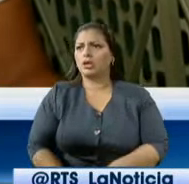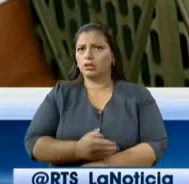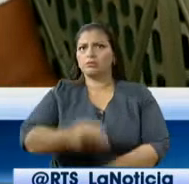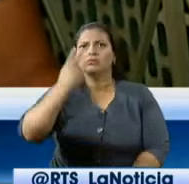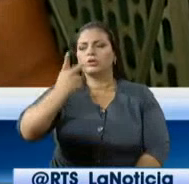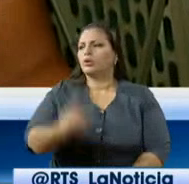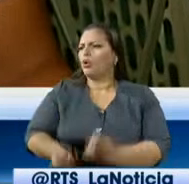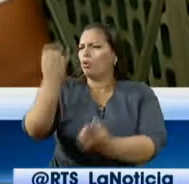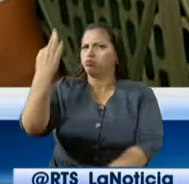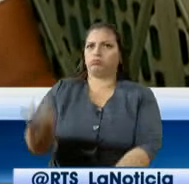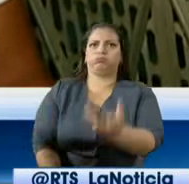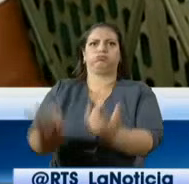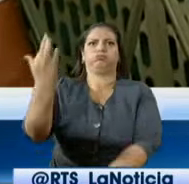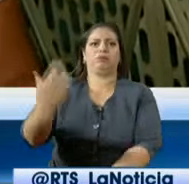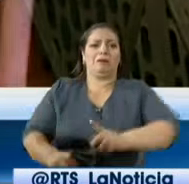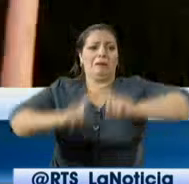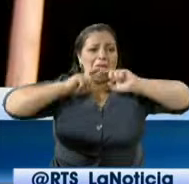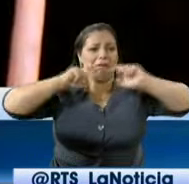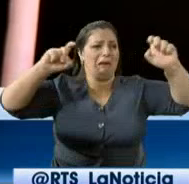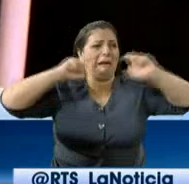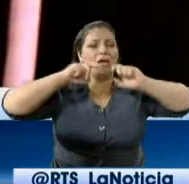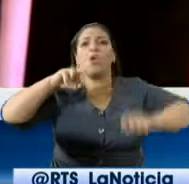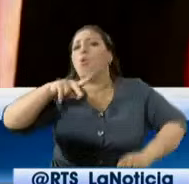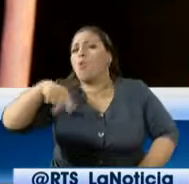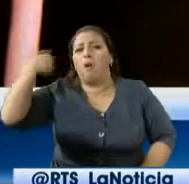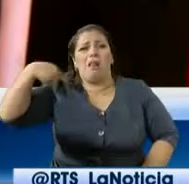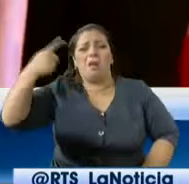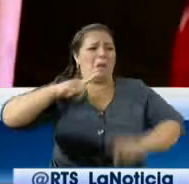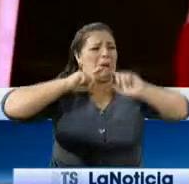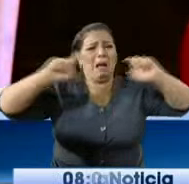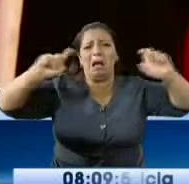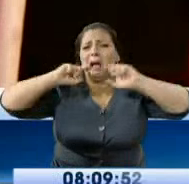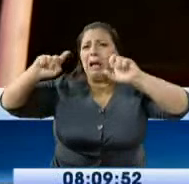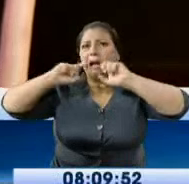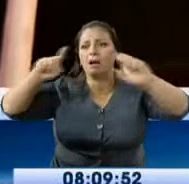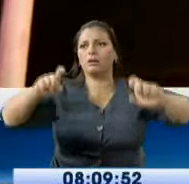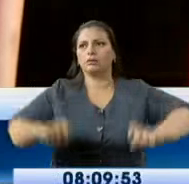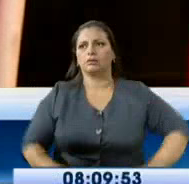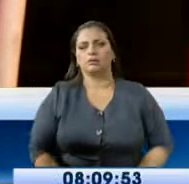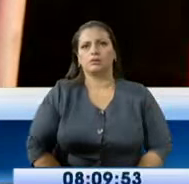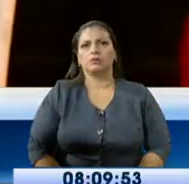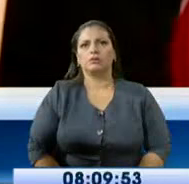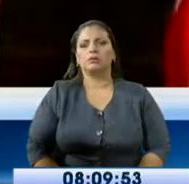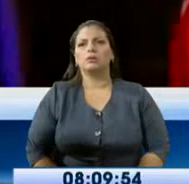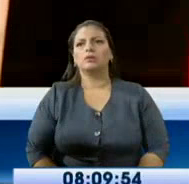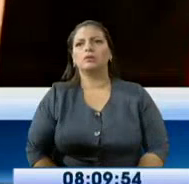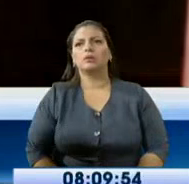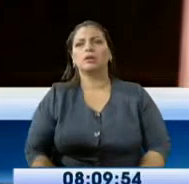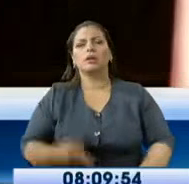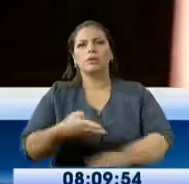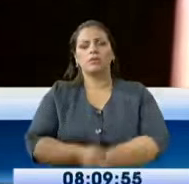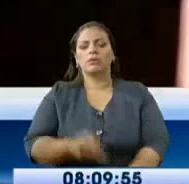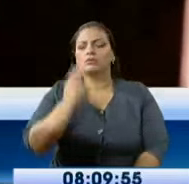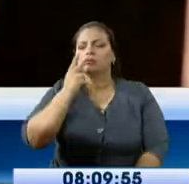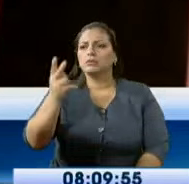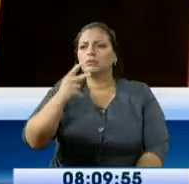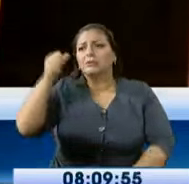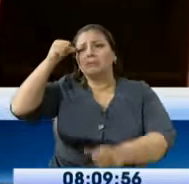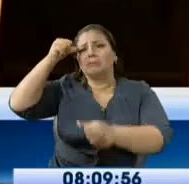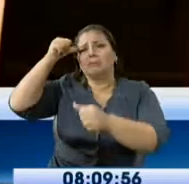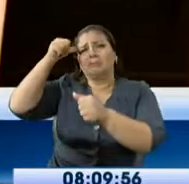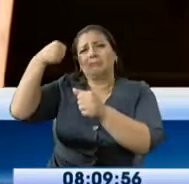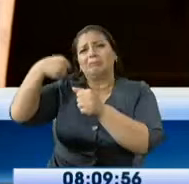las llamas, por eso grité como loca yo. Después tuve una mala, digamos, una imagen que no puedo olvidar.